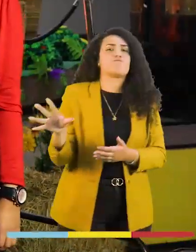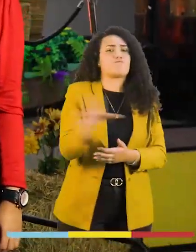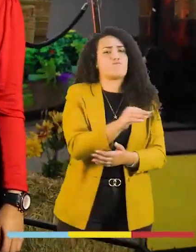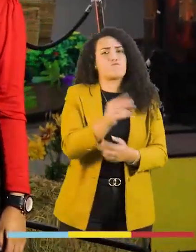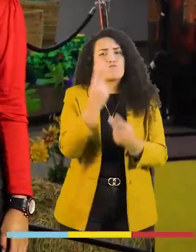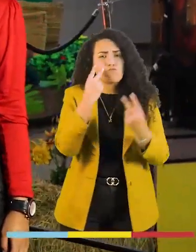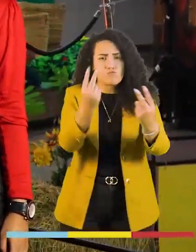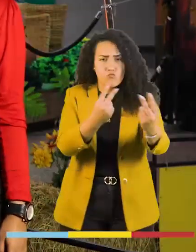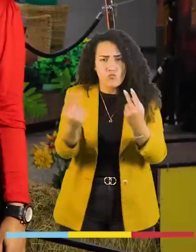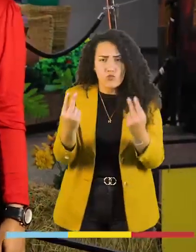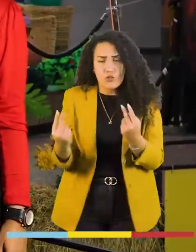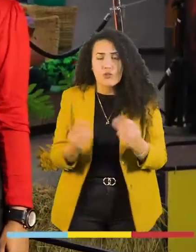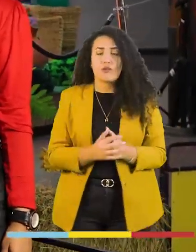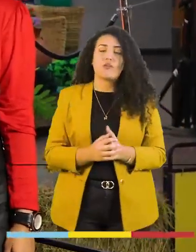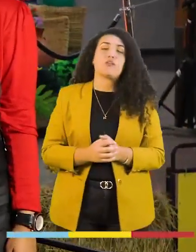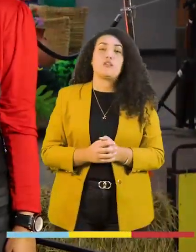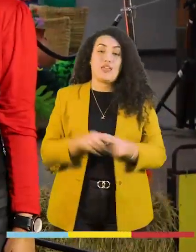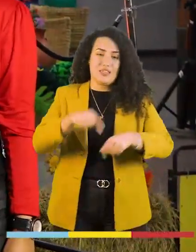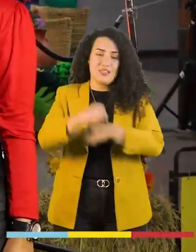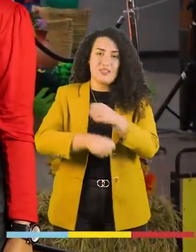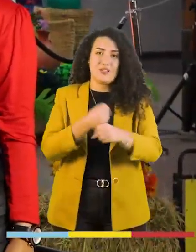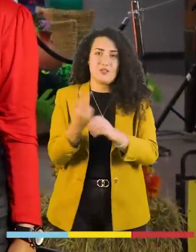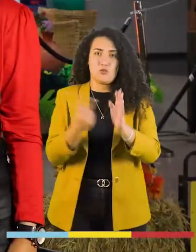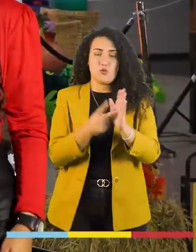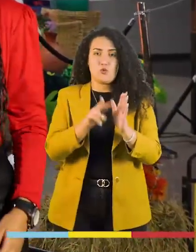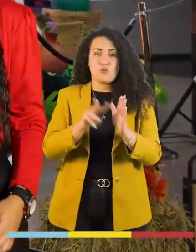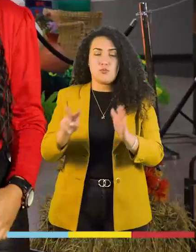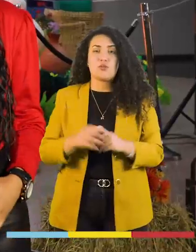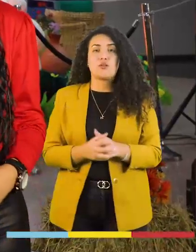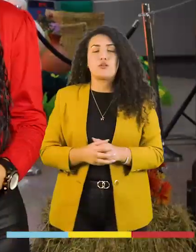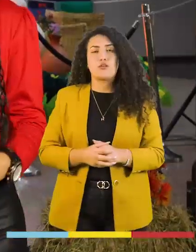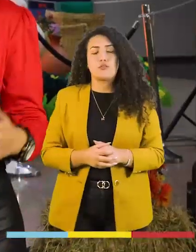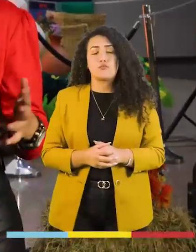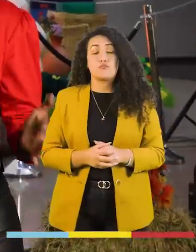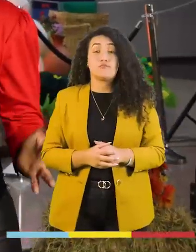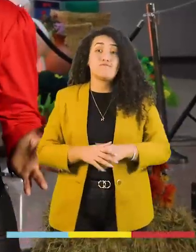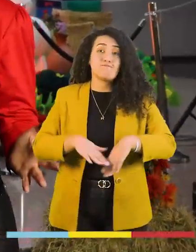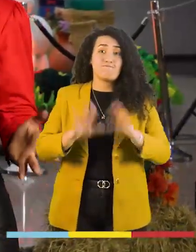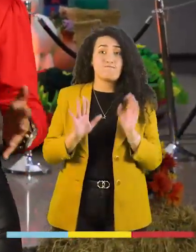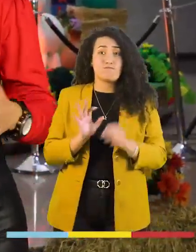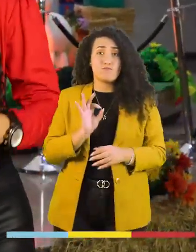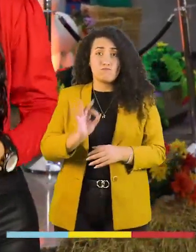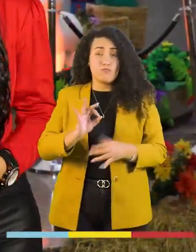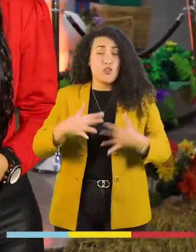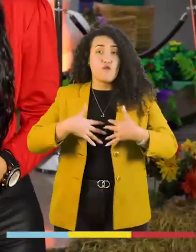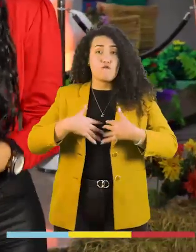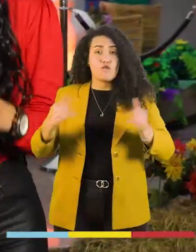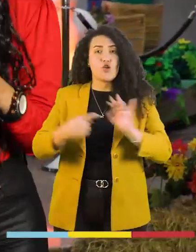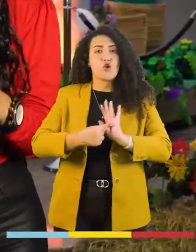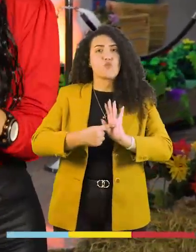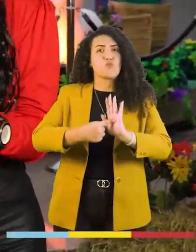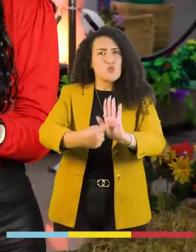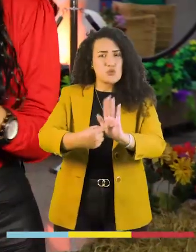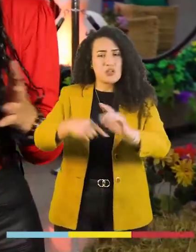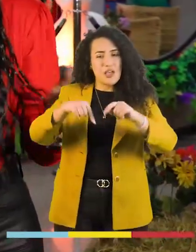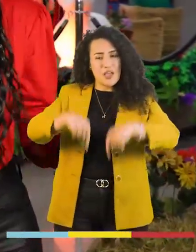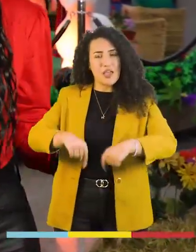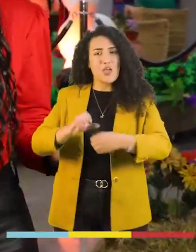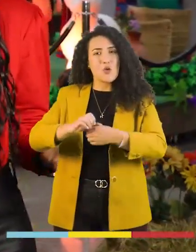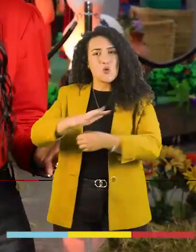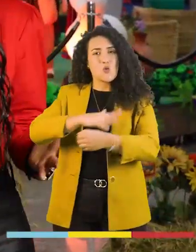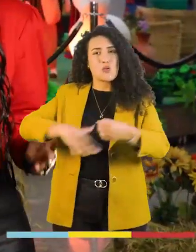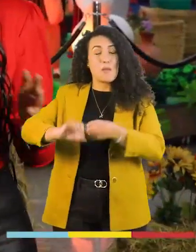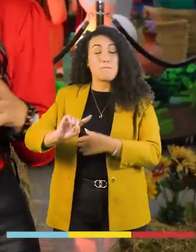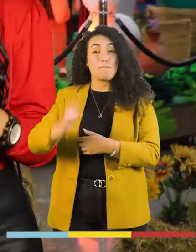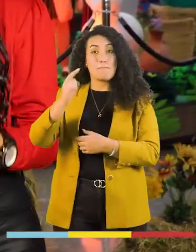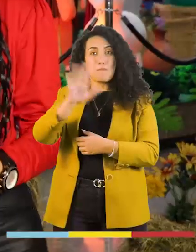a todos ustedes por permitirnos entrar en sus hogares en este 2022. Y como siempre, ha sido un placer poder estar con ustedes y